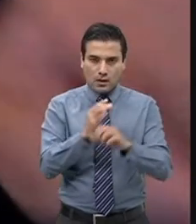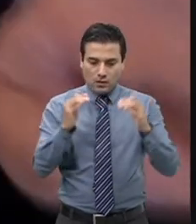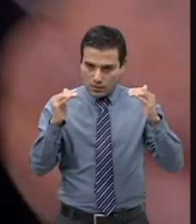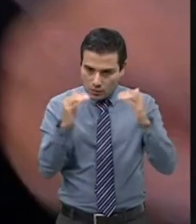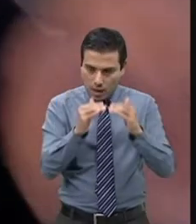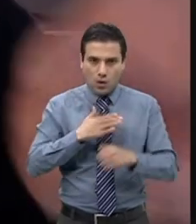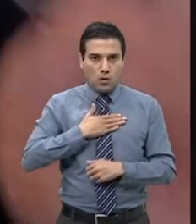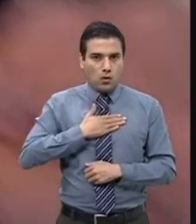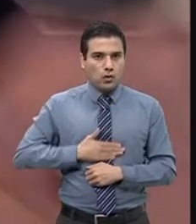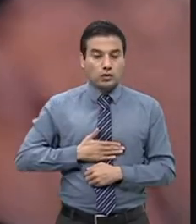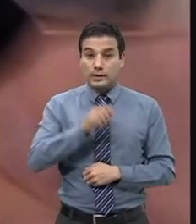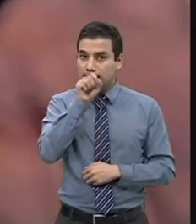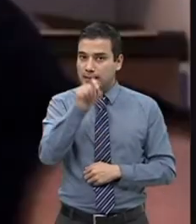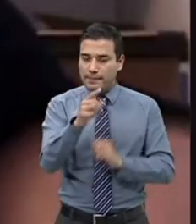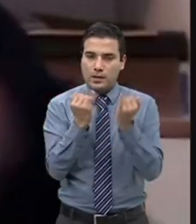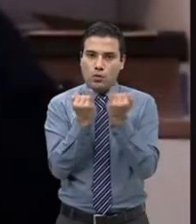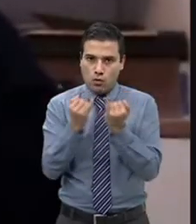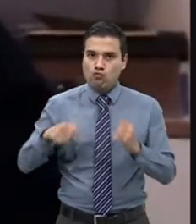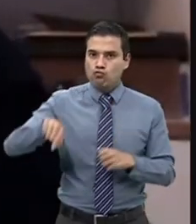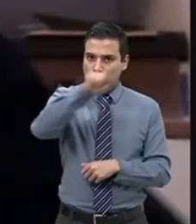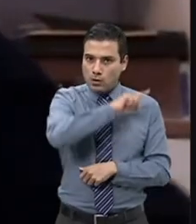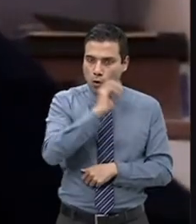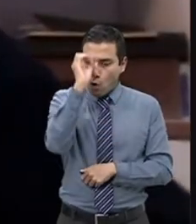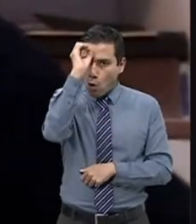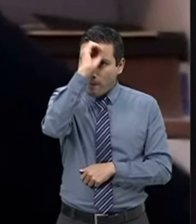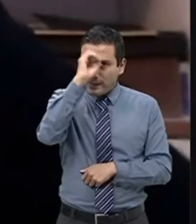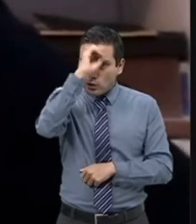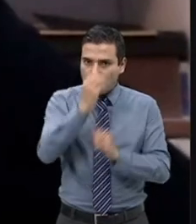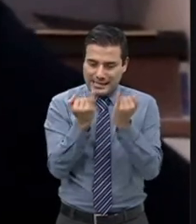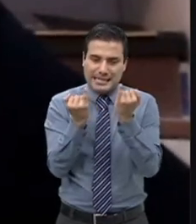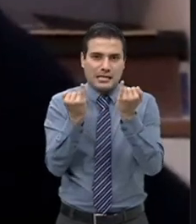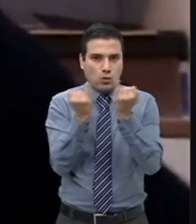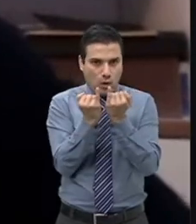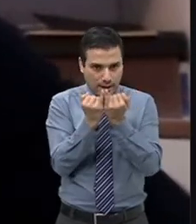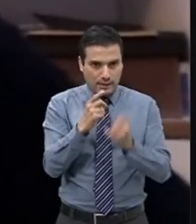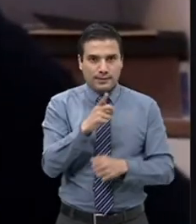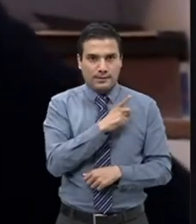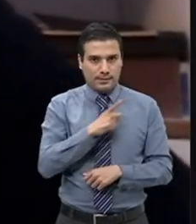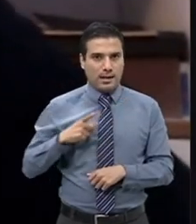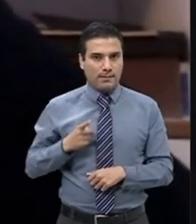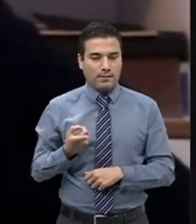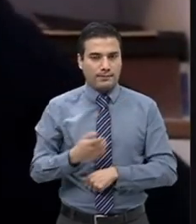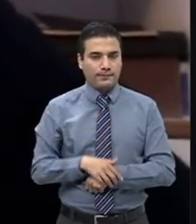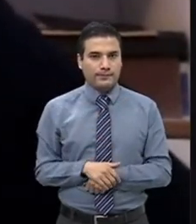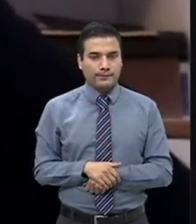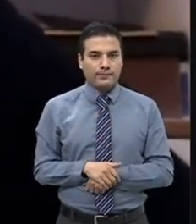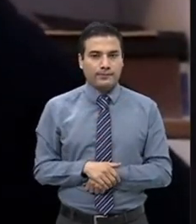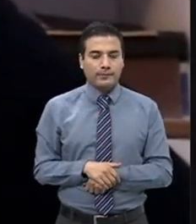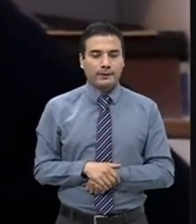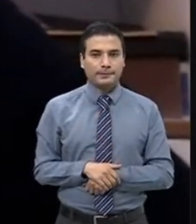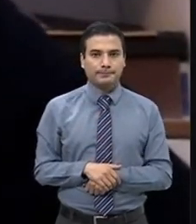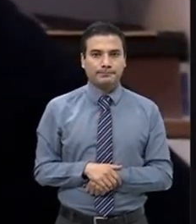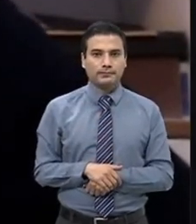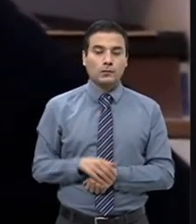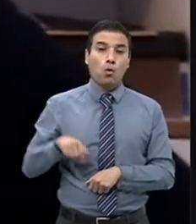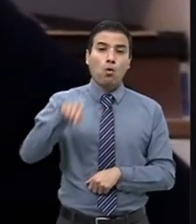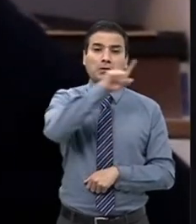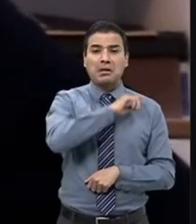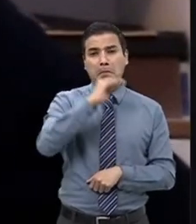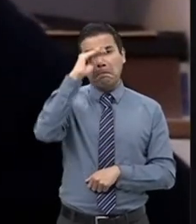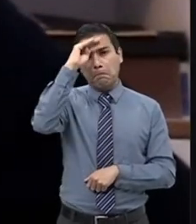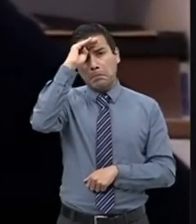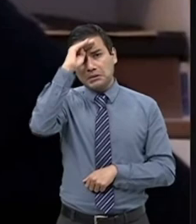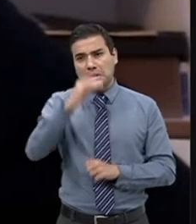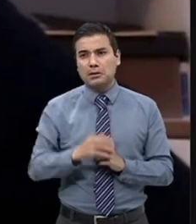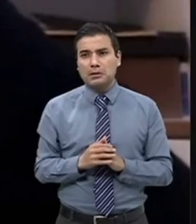también en las posiciones que ustedes están haciendo en alguno de los consejeros simplemente distinguiendo que un influencers